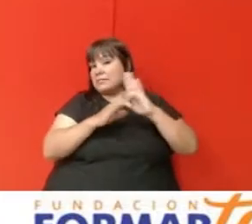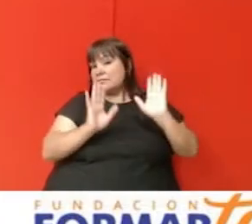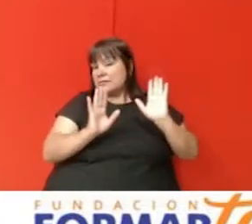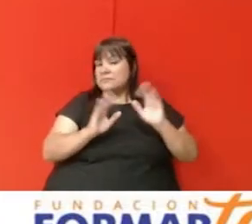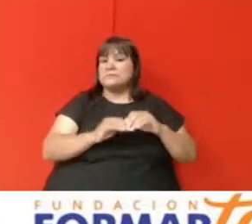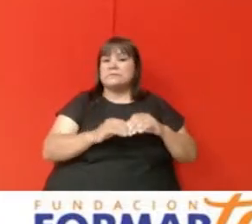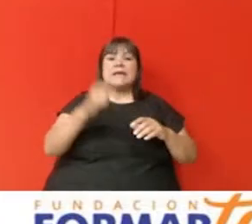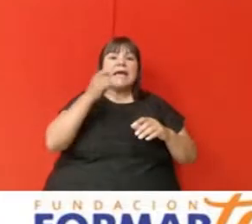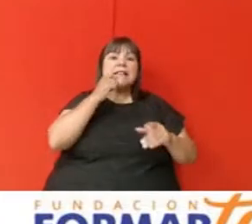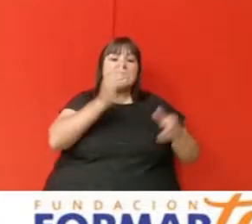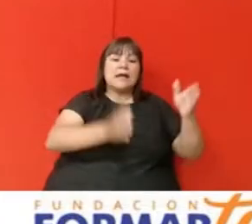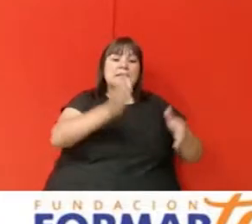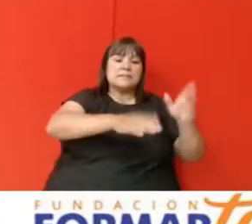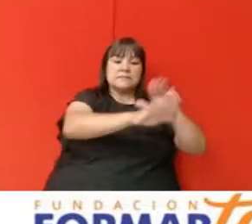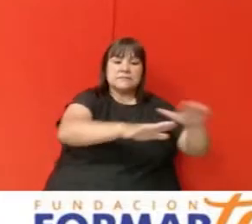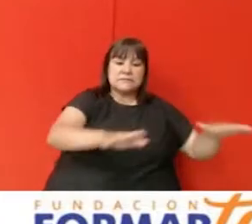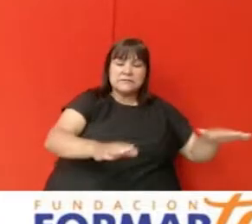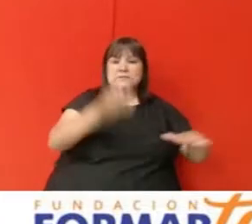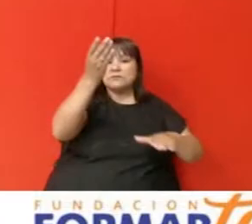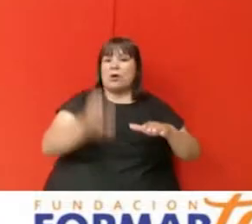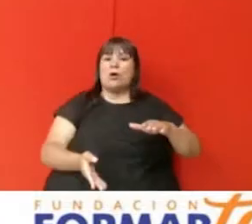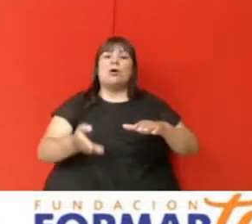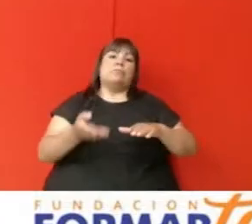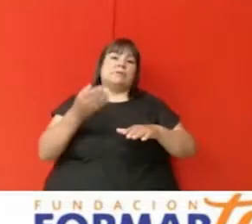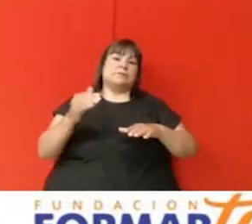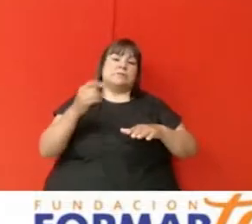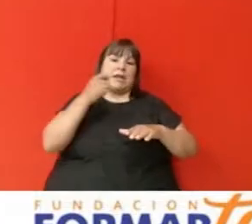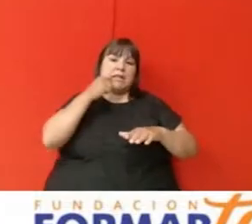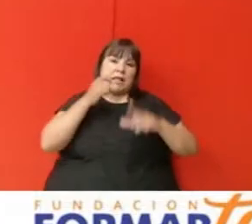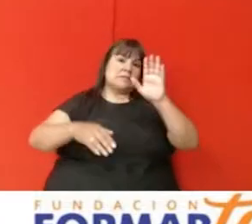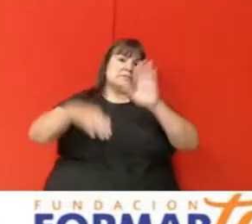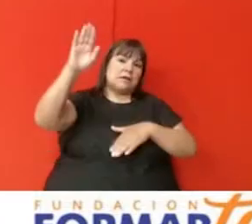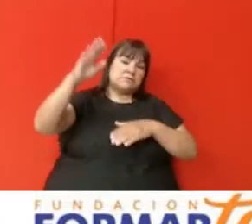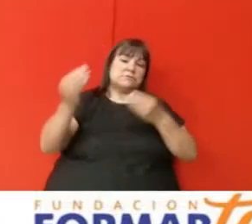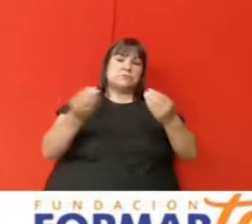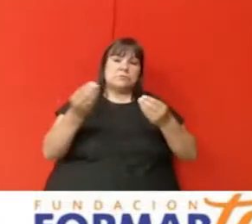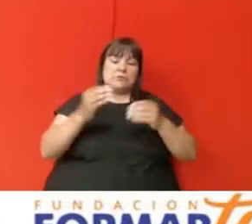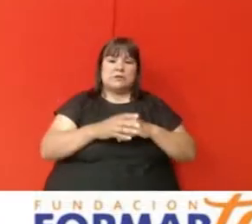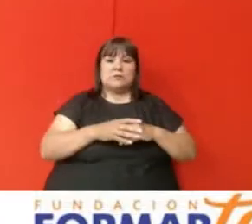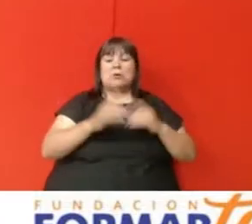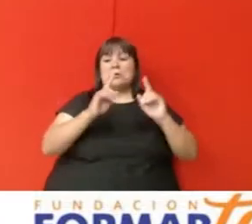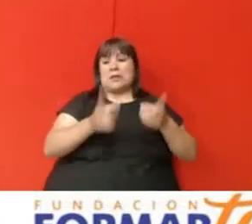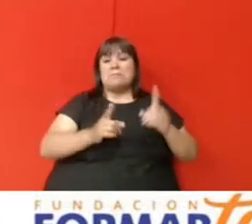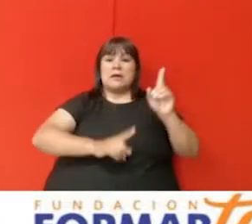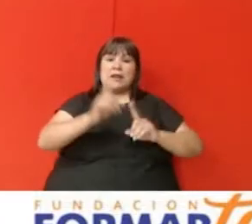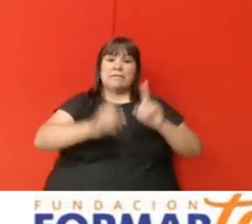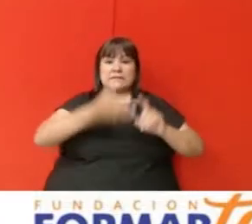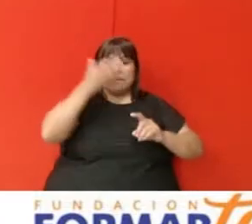agudas, crónicas, rehabilitación, cuidados paliativos, enfermedades respiratorias y